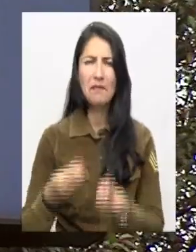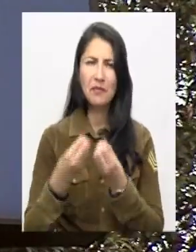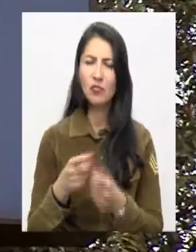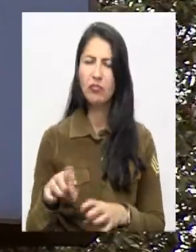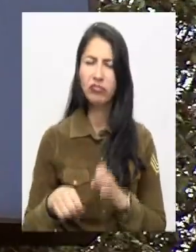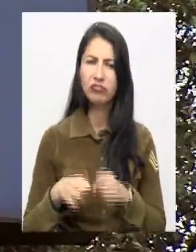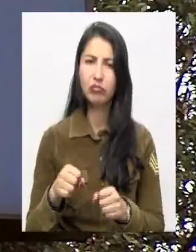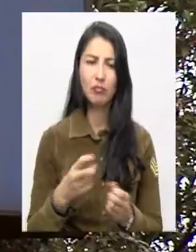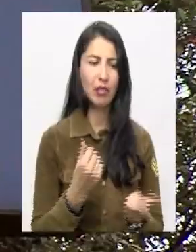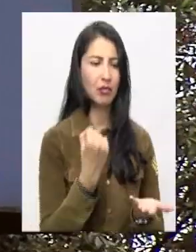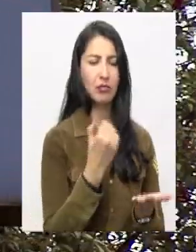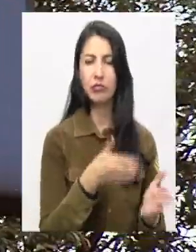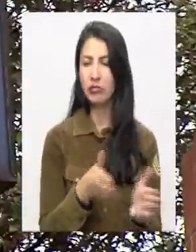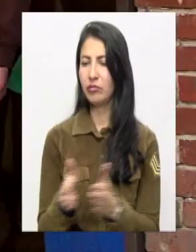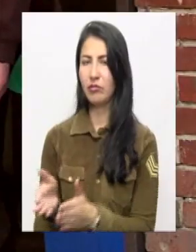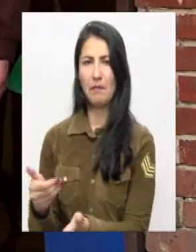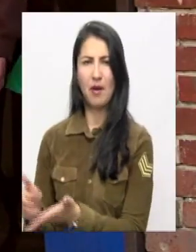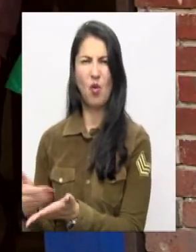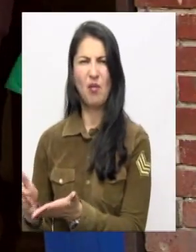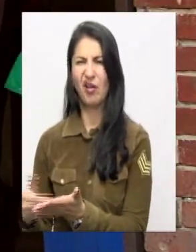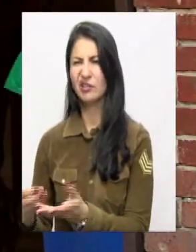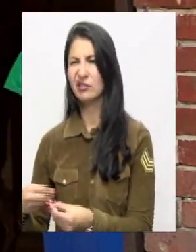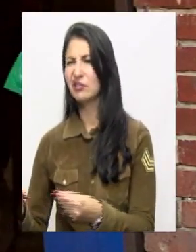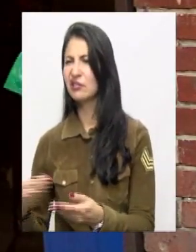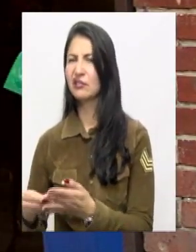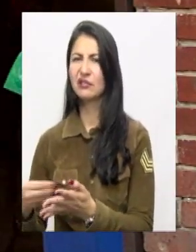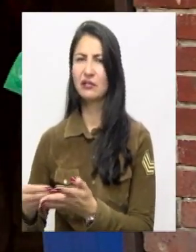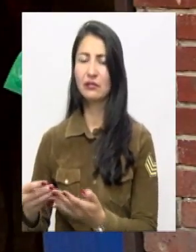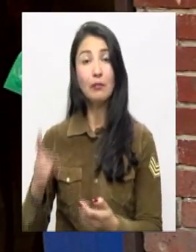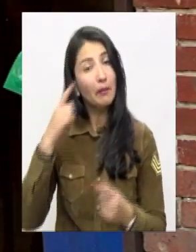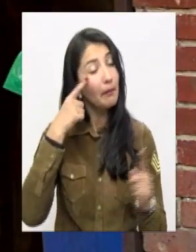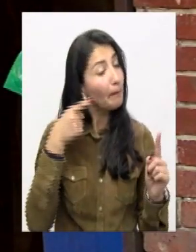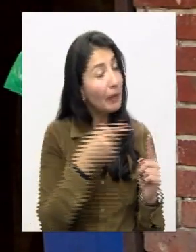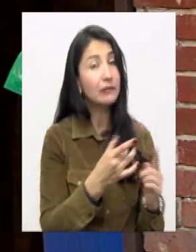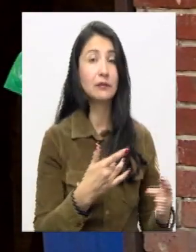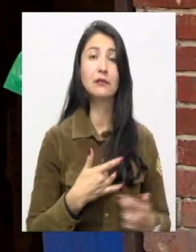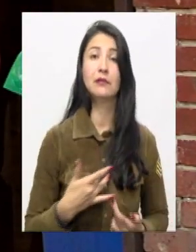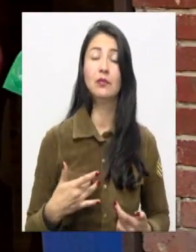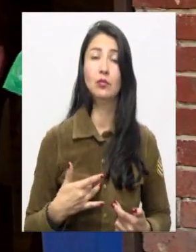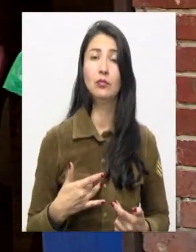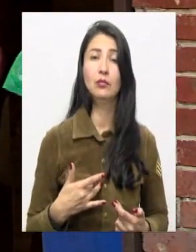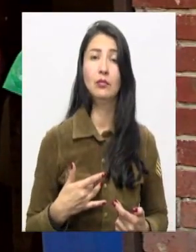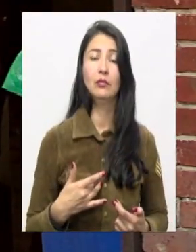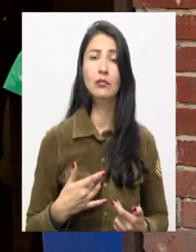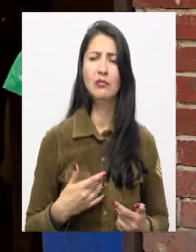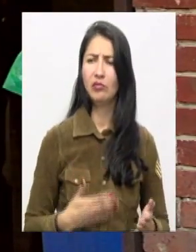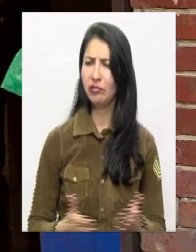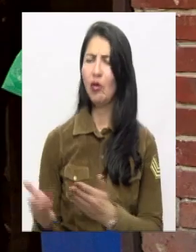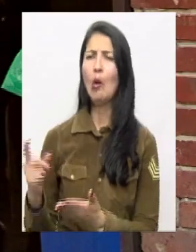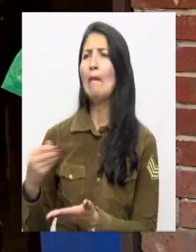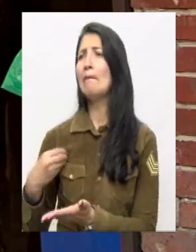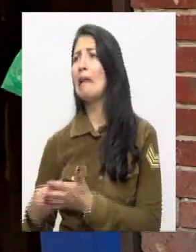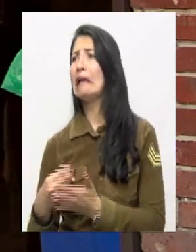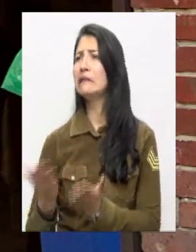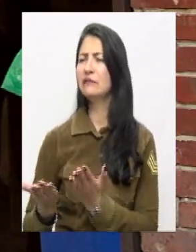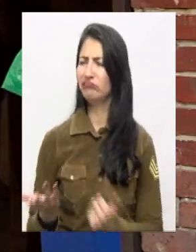haber destinado a gastos administrativos recursos que tenían que ser invertidos en la prestación del servicio de salud.